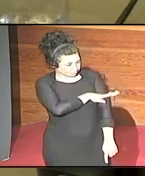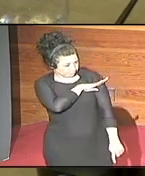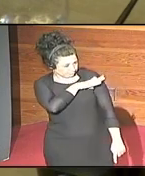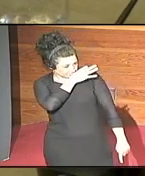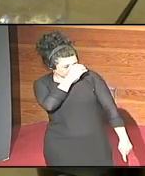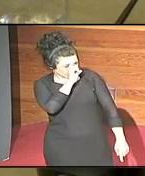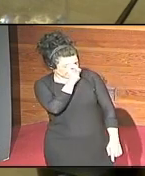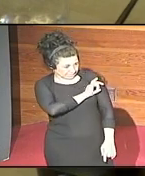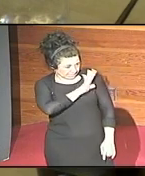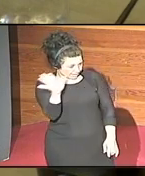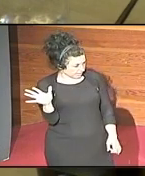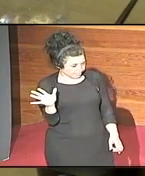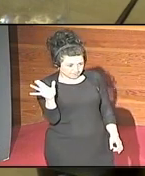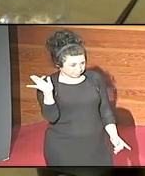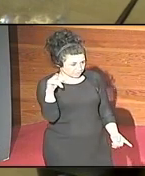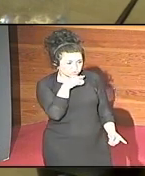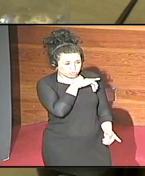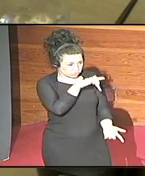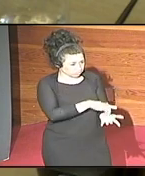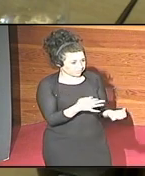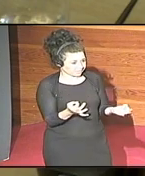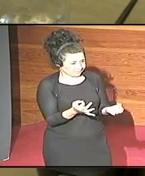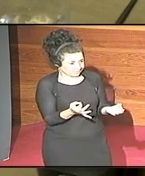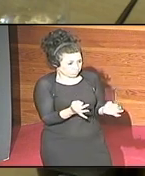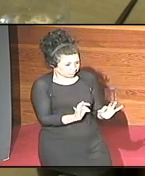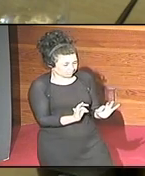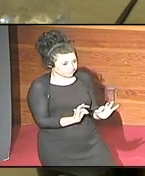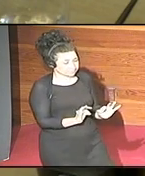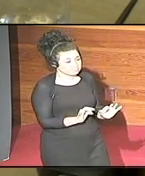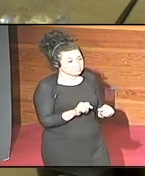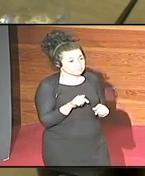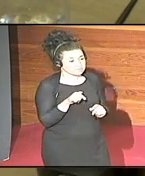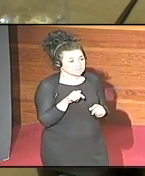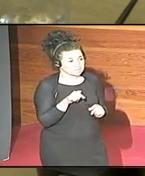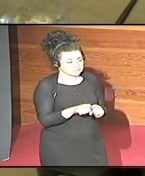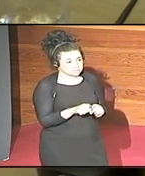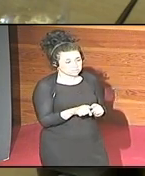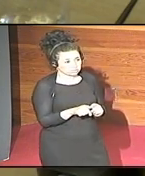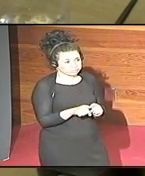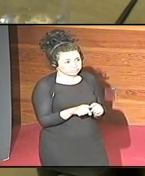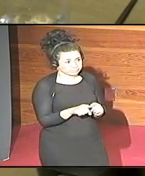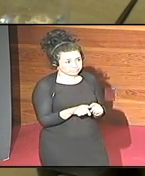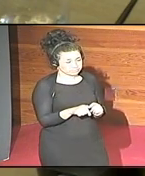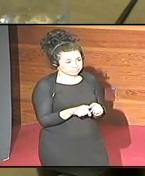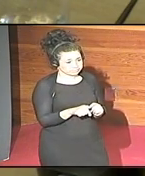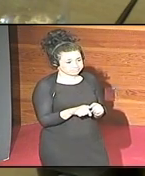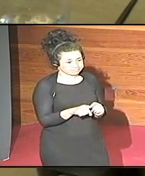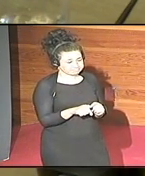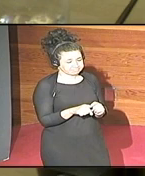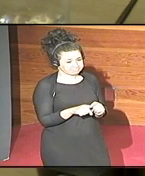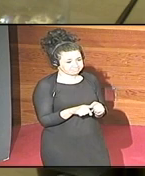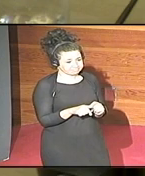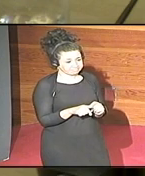ocurriendo en Rusia. Y esto no. Y de esto uno no